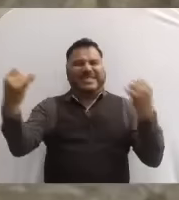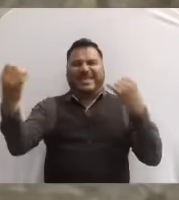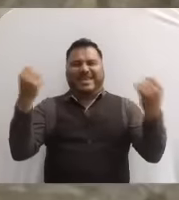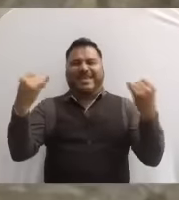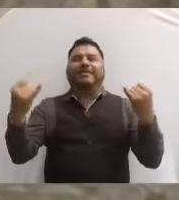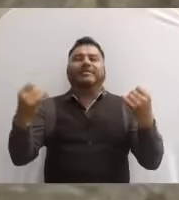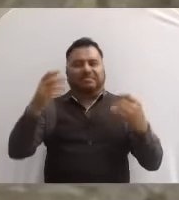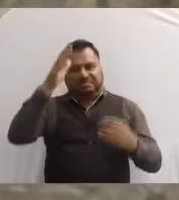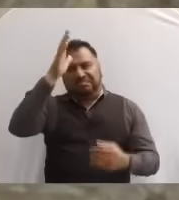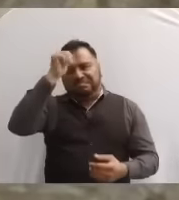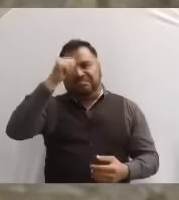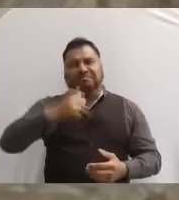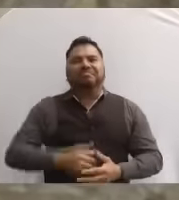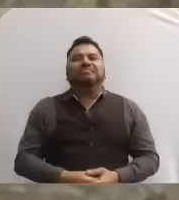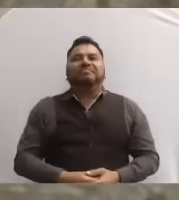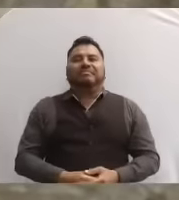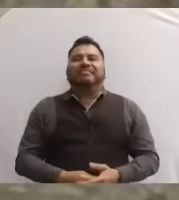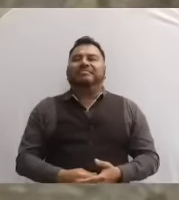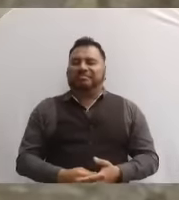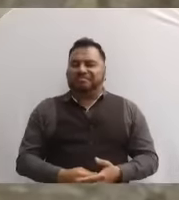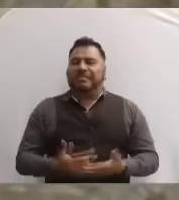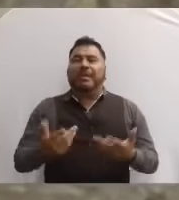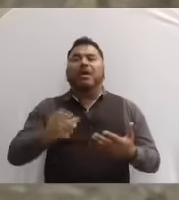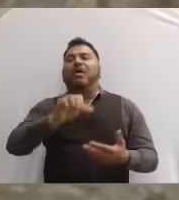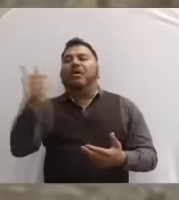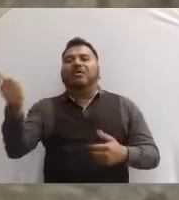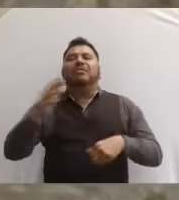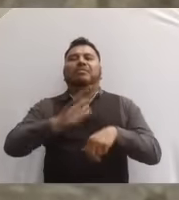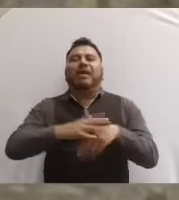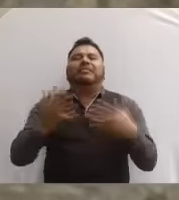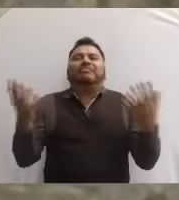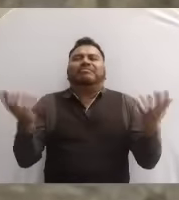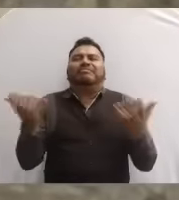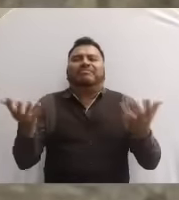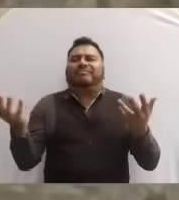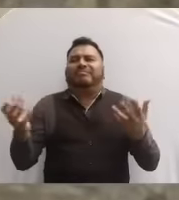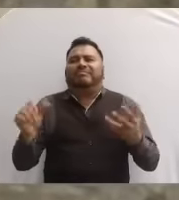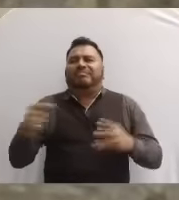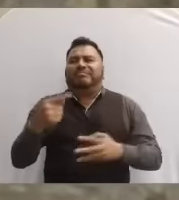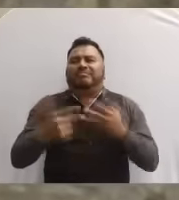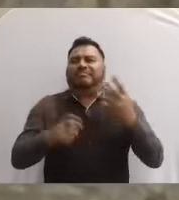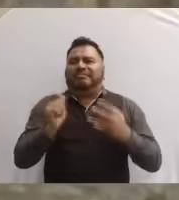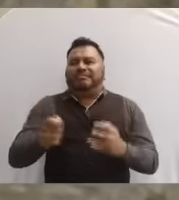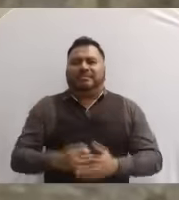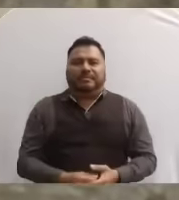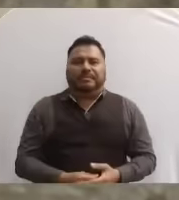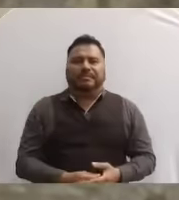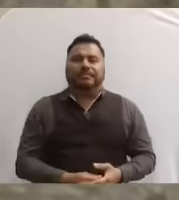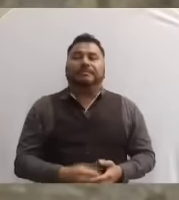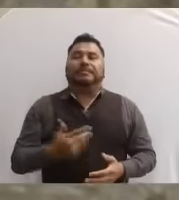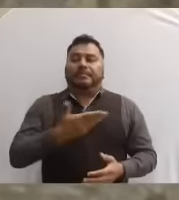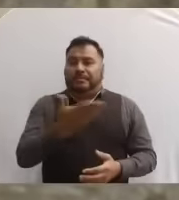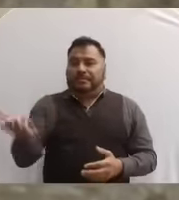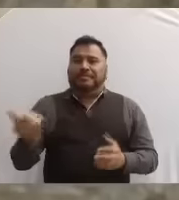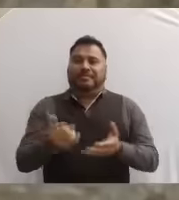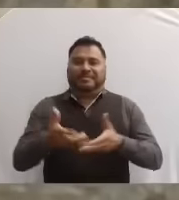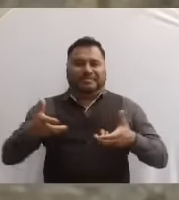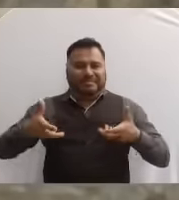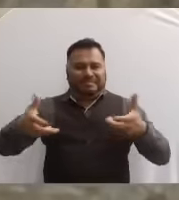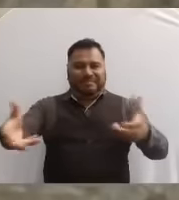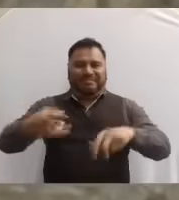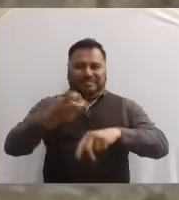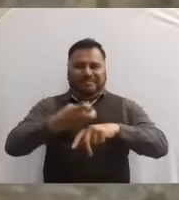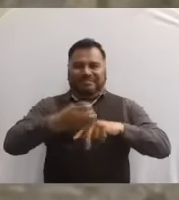De acuerdo. ¿Qué más vamos a desarrollar? Vamos, la pavimentación,